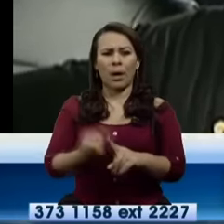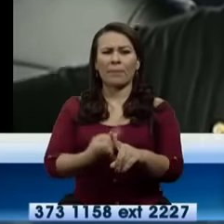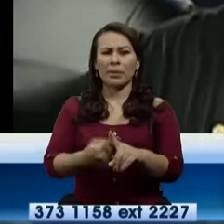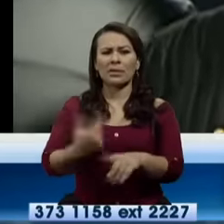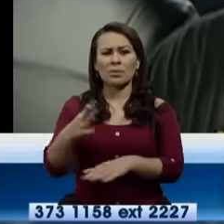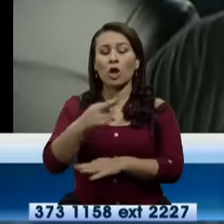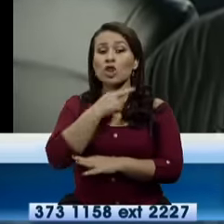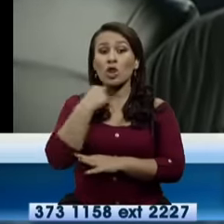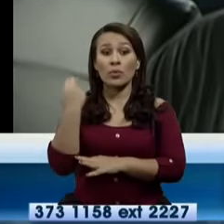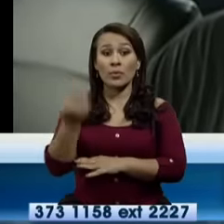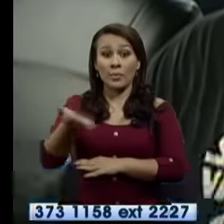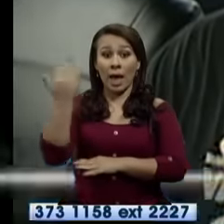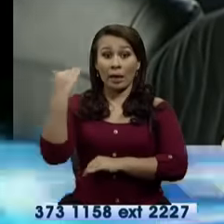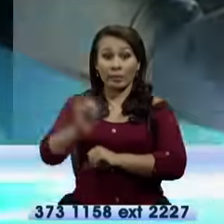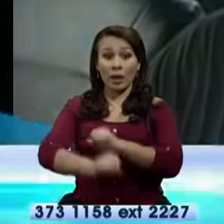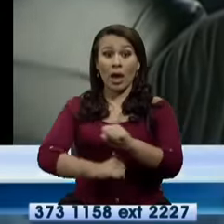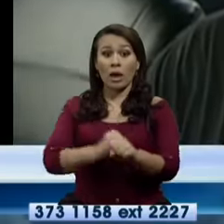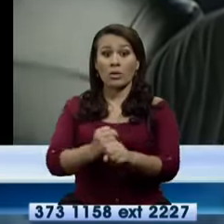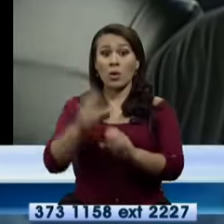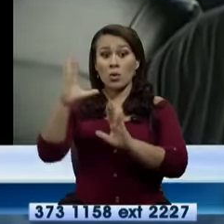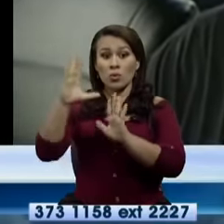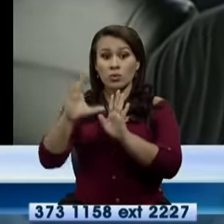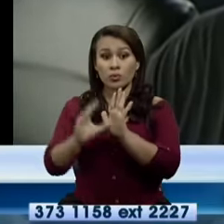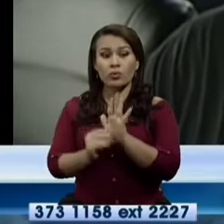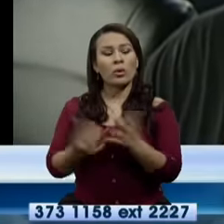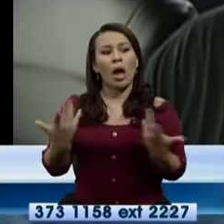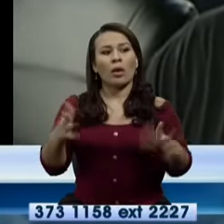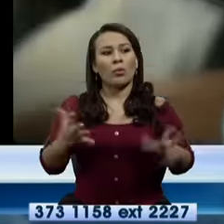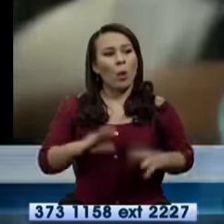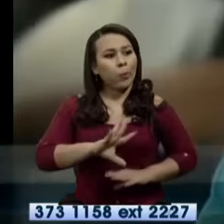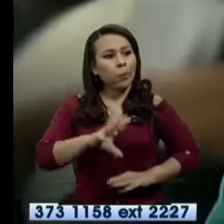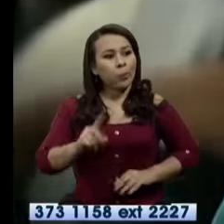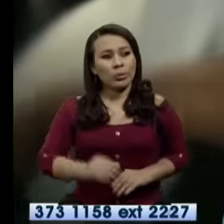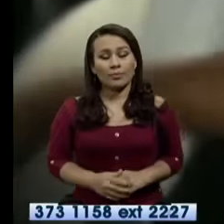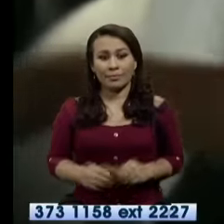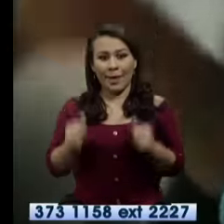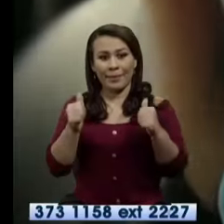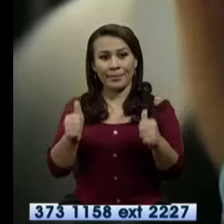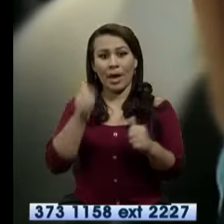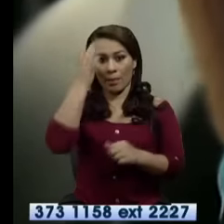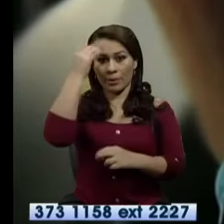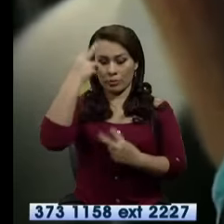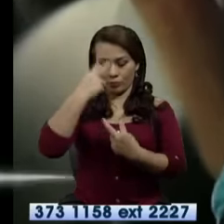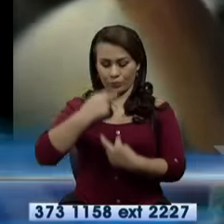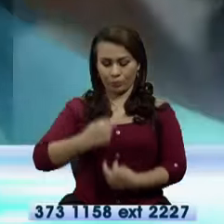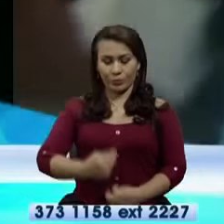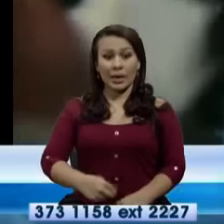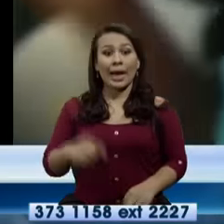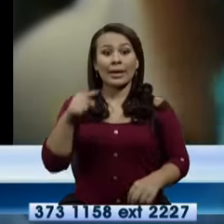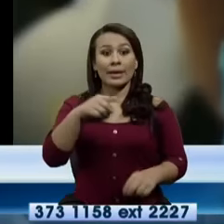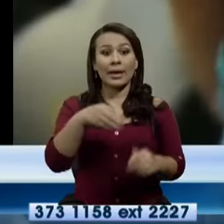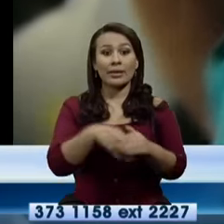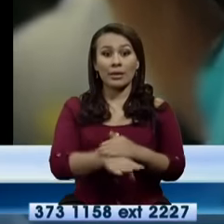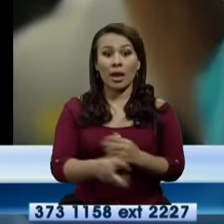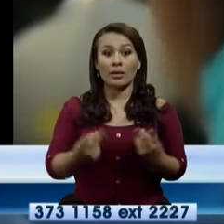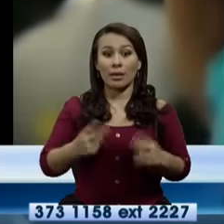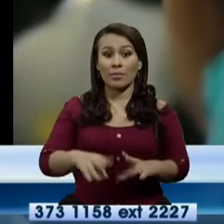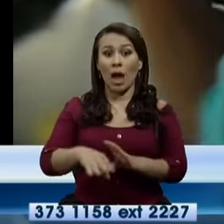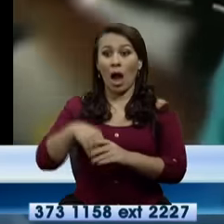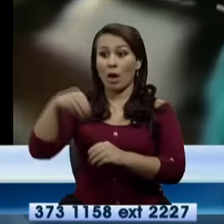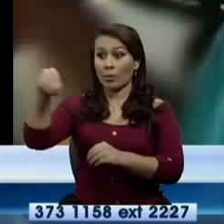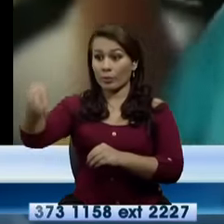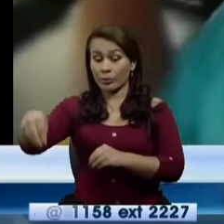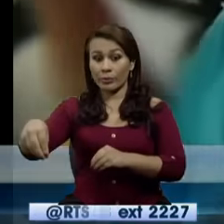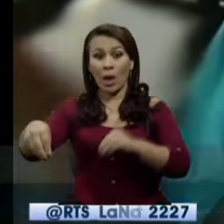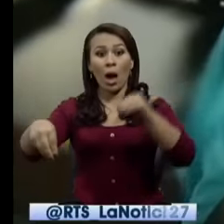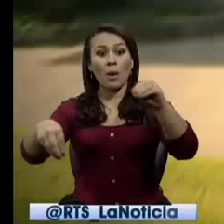por noviembre del año pasado y bajaron la incidencia de los atracos bien porque te revisan aquí en la entrada y allá al fondo las otras